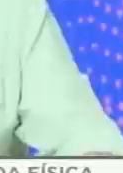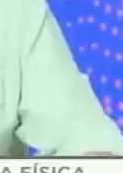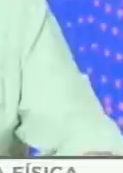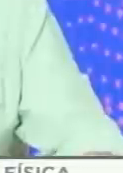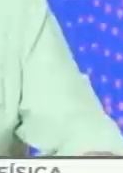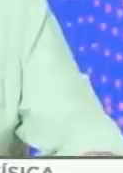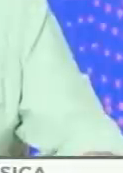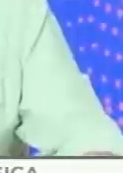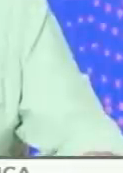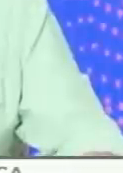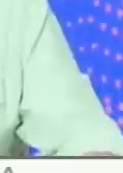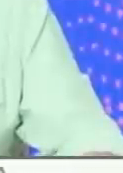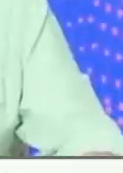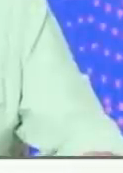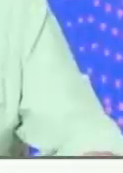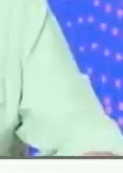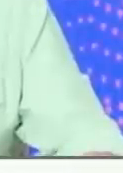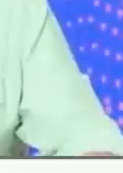Bueno,